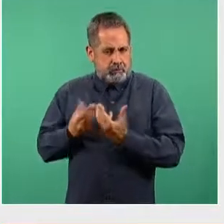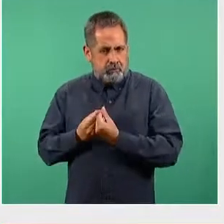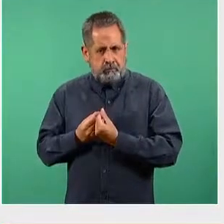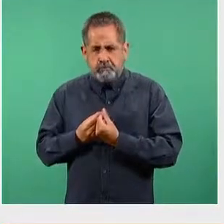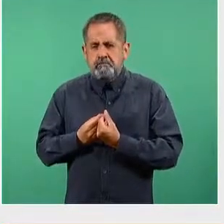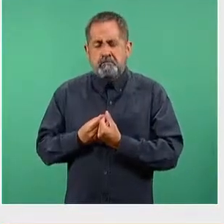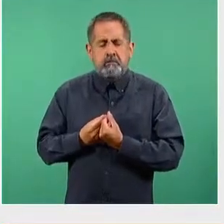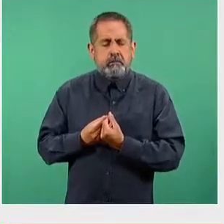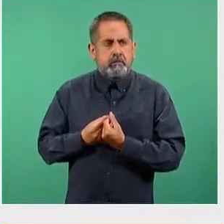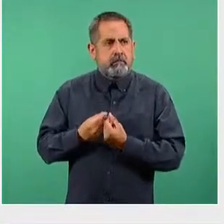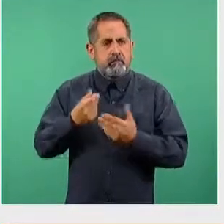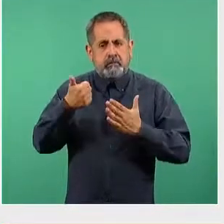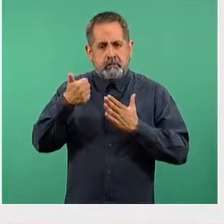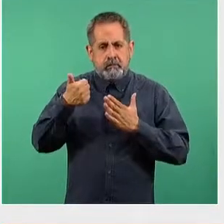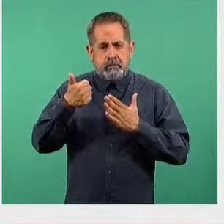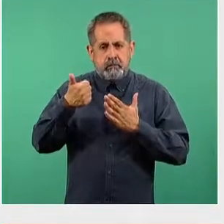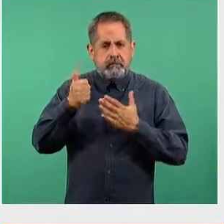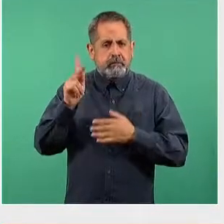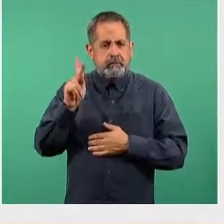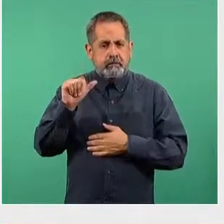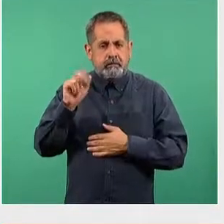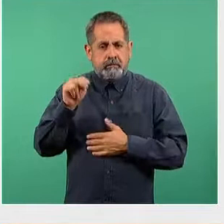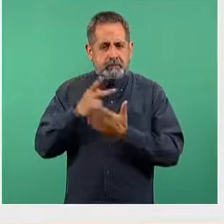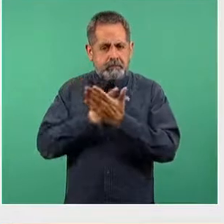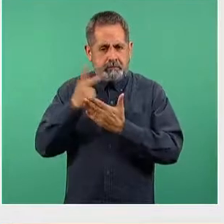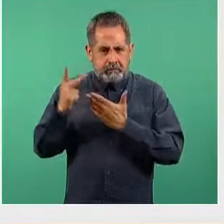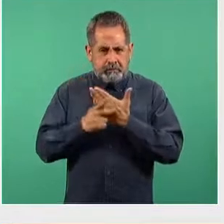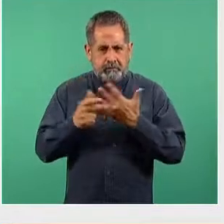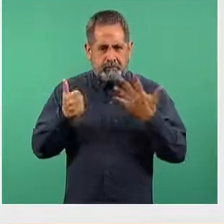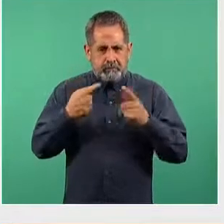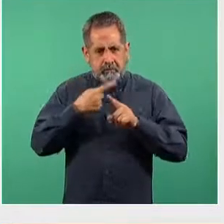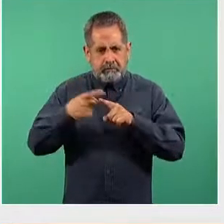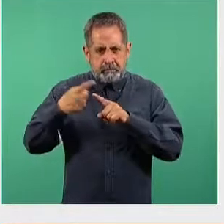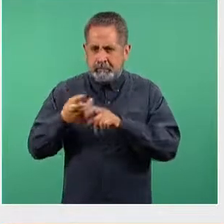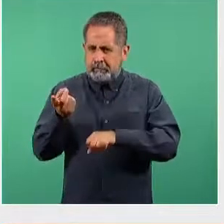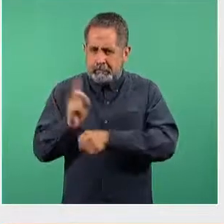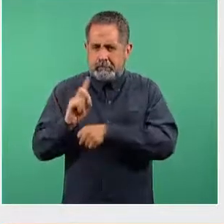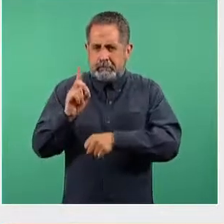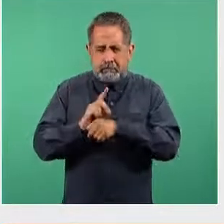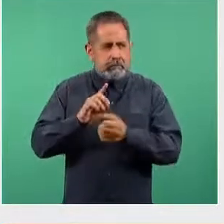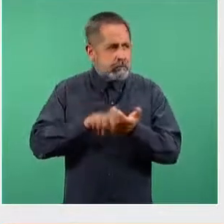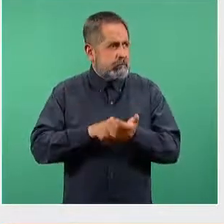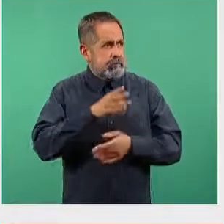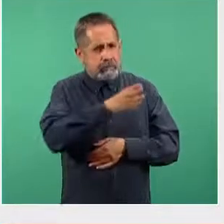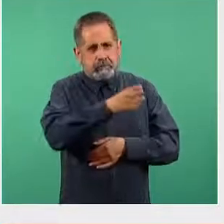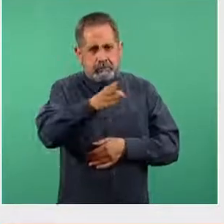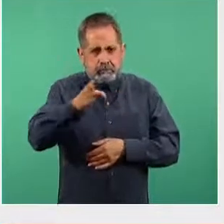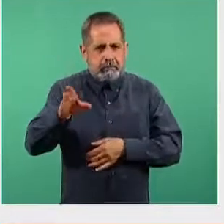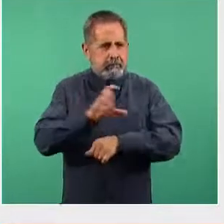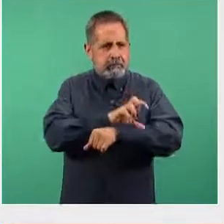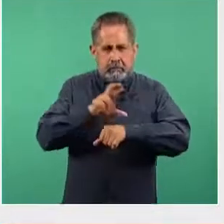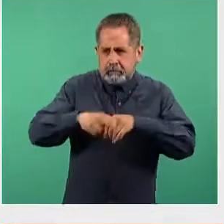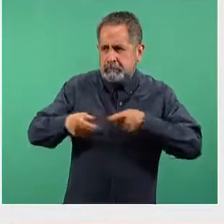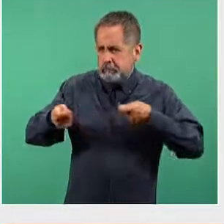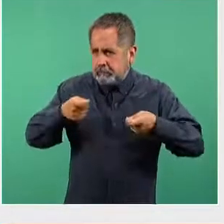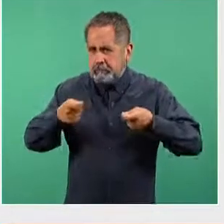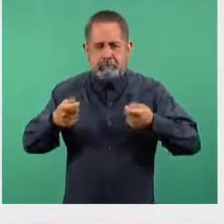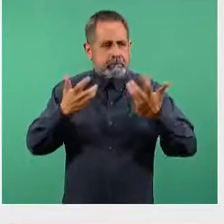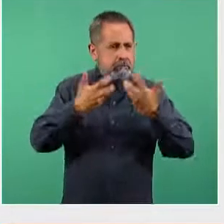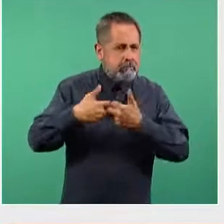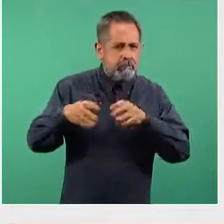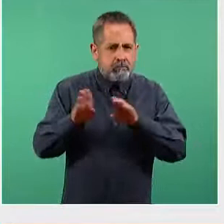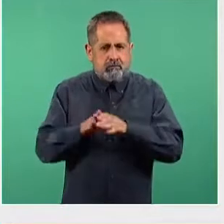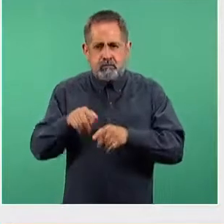Llevamos 6 estrategias, todos los días estamos trabajando en materia de coordinación intra